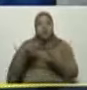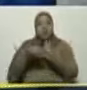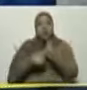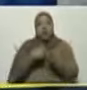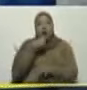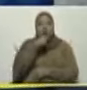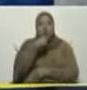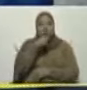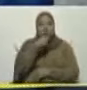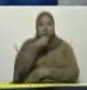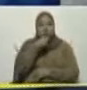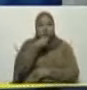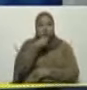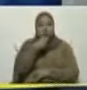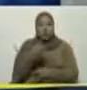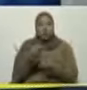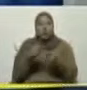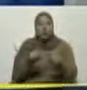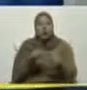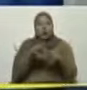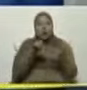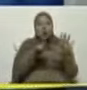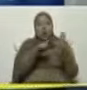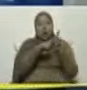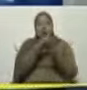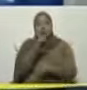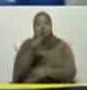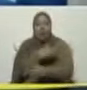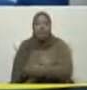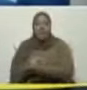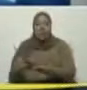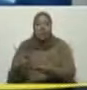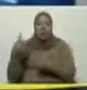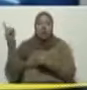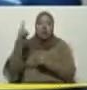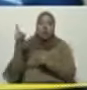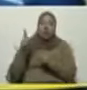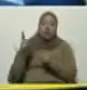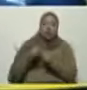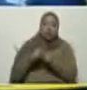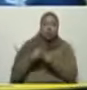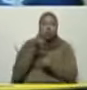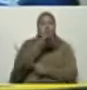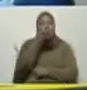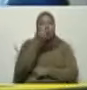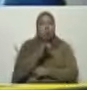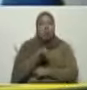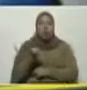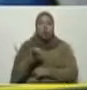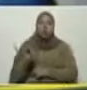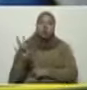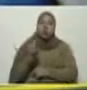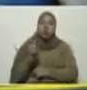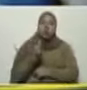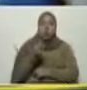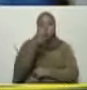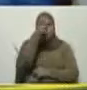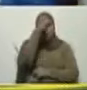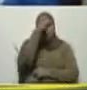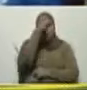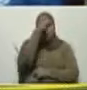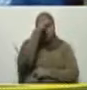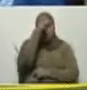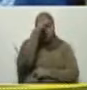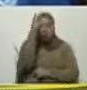agua Nos bloquearon casi 600 millones para electricidad para el sur y para occidente del país Entonces no